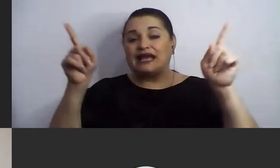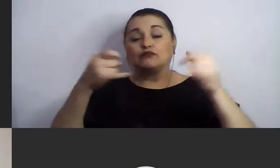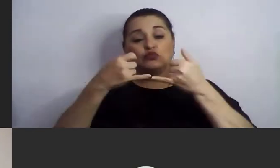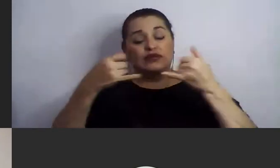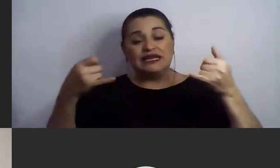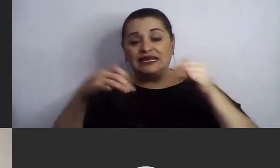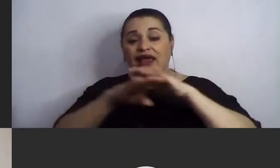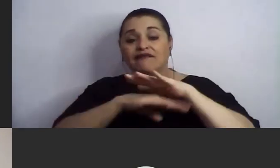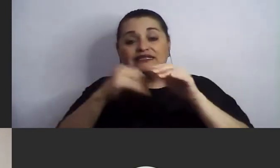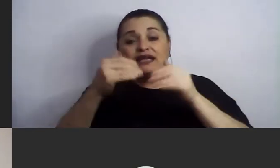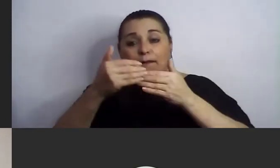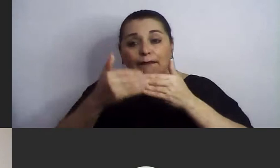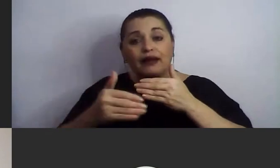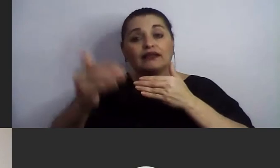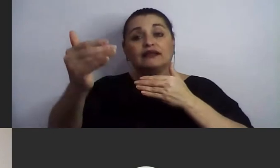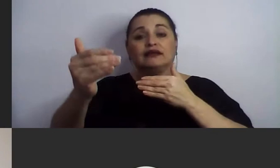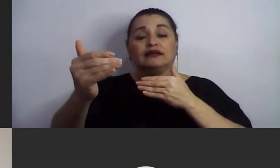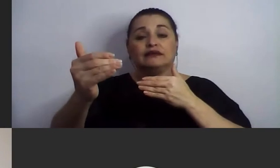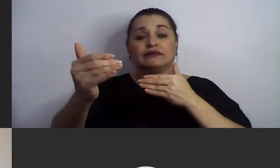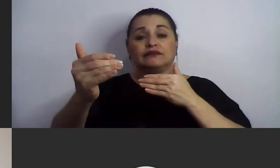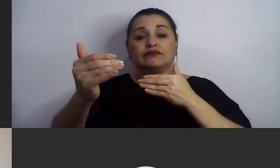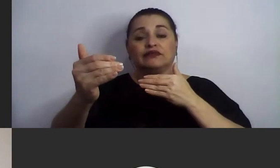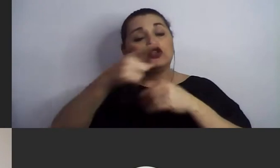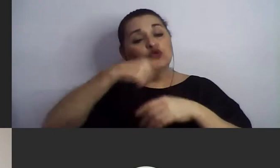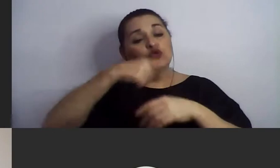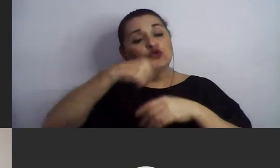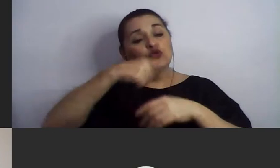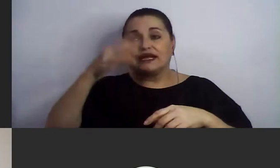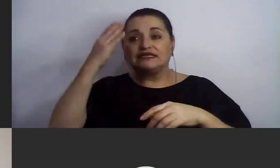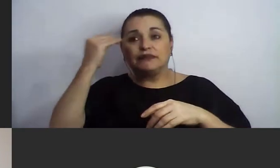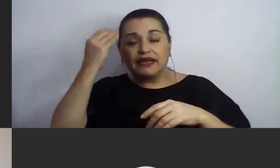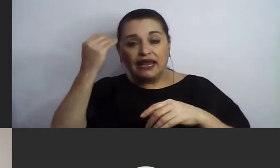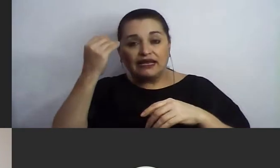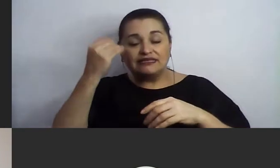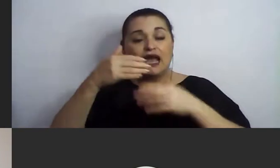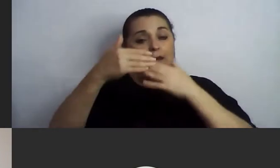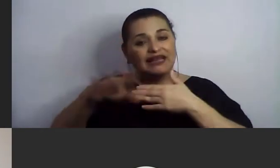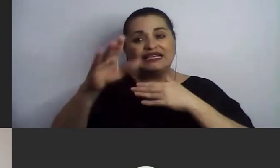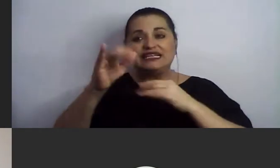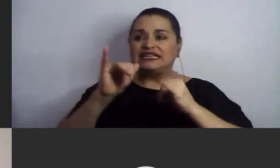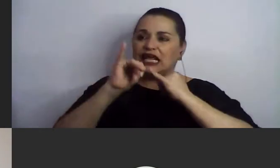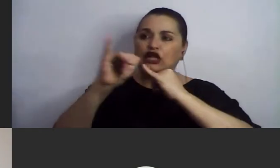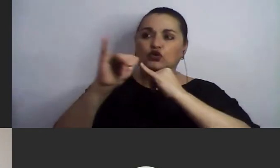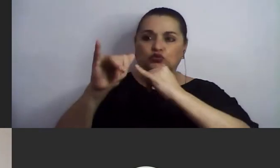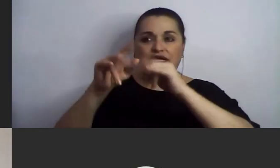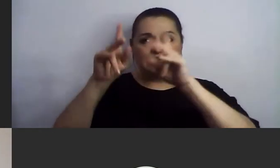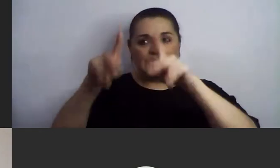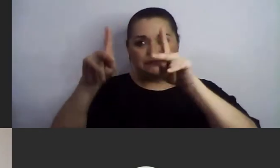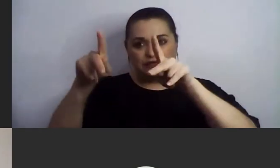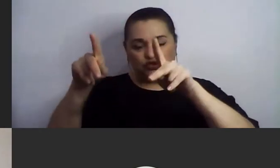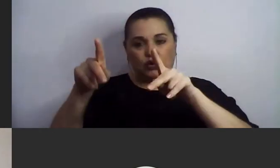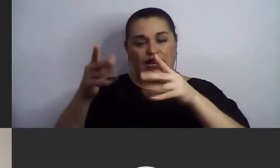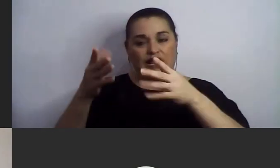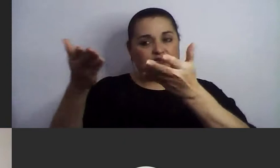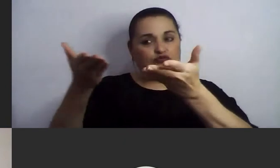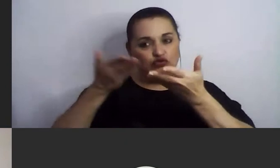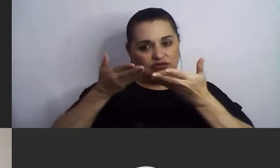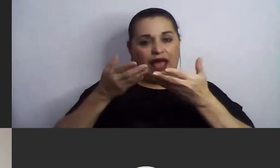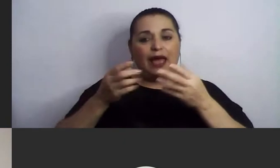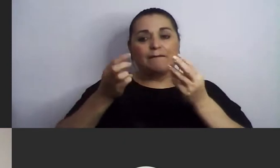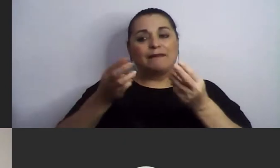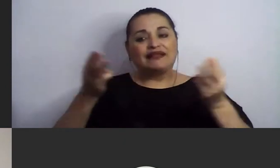a partir de nuestra experiencia y a partir de las denuncias que las y los habitantes presentan en materia de derechos